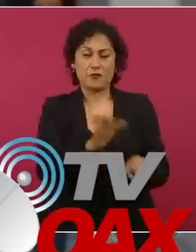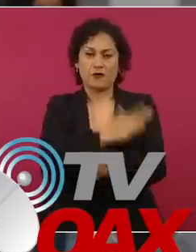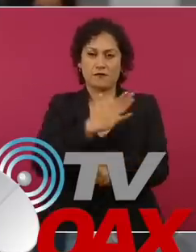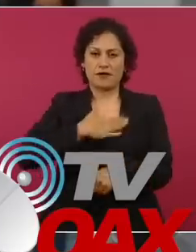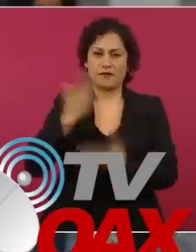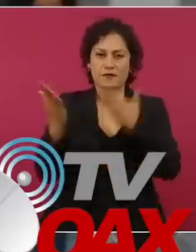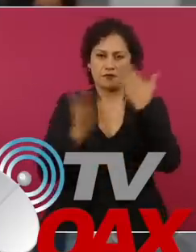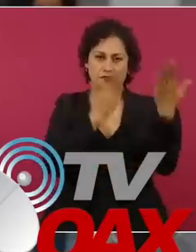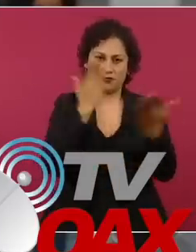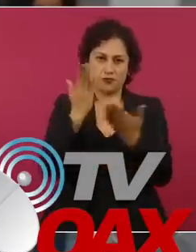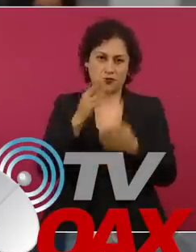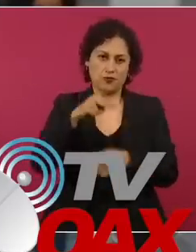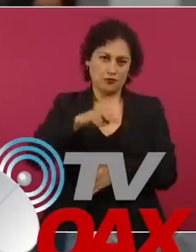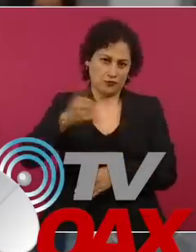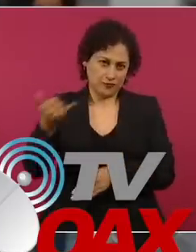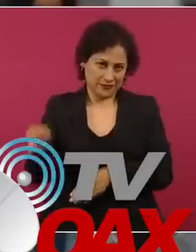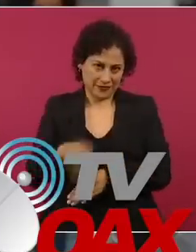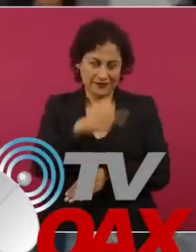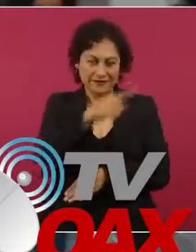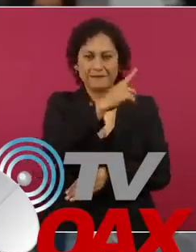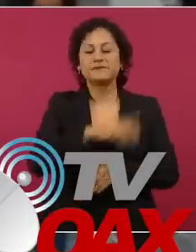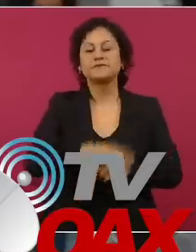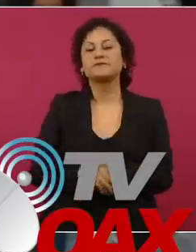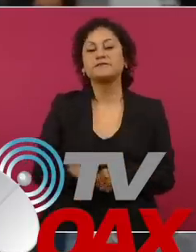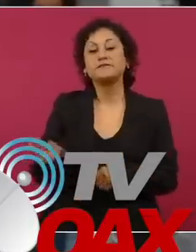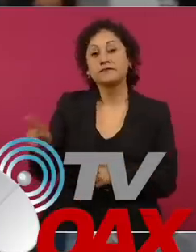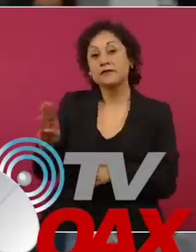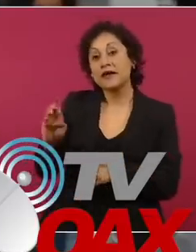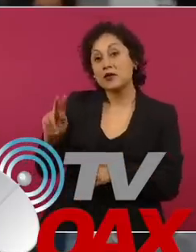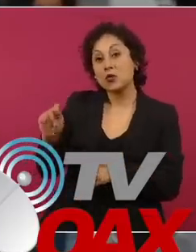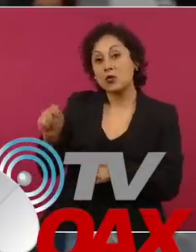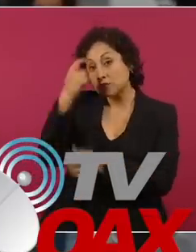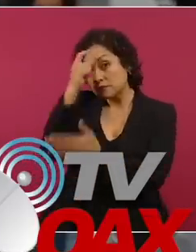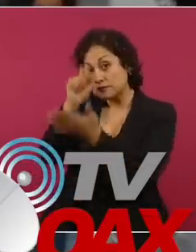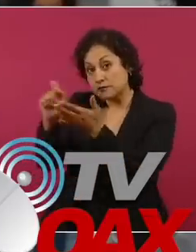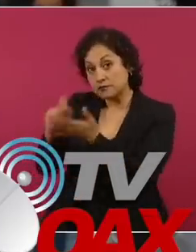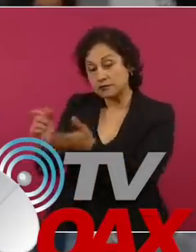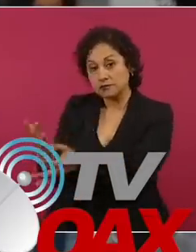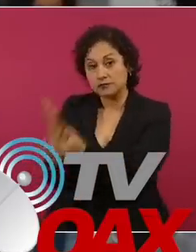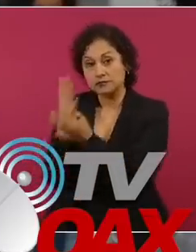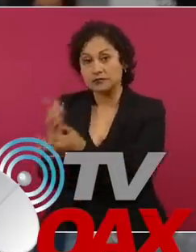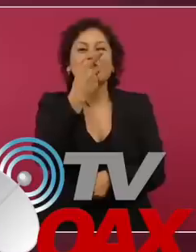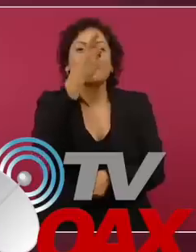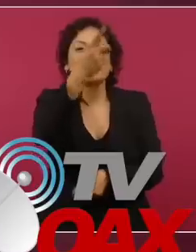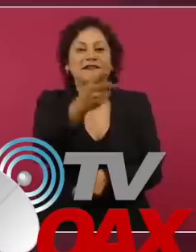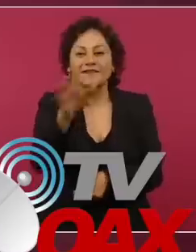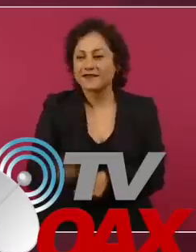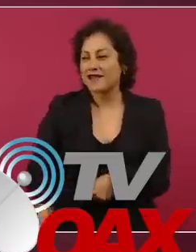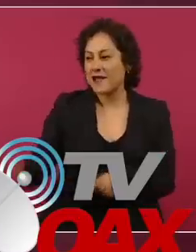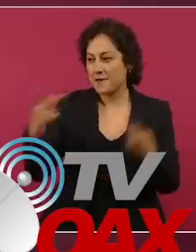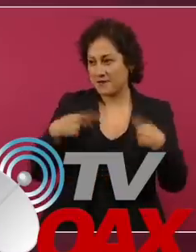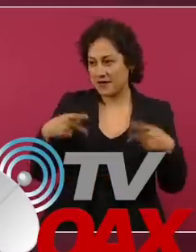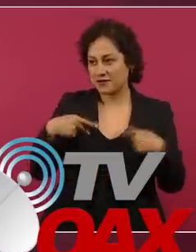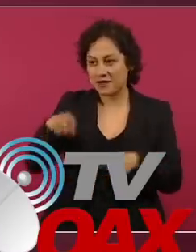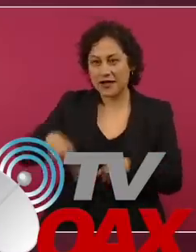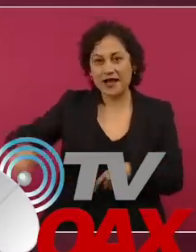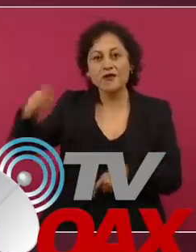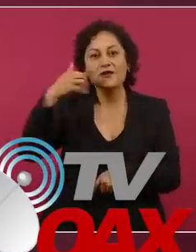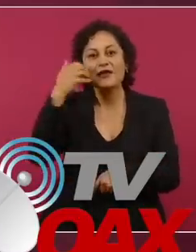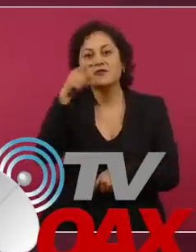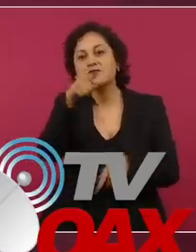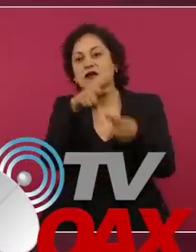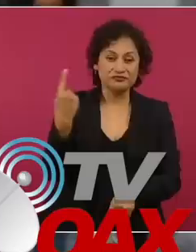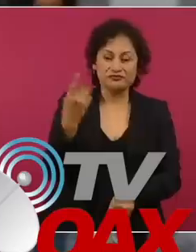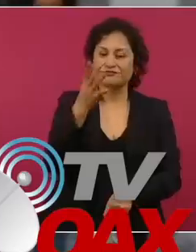Beirut decía, nosotros no podemos perder porque nadie nos enseñó a rendirnos. Y yo a mis